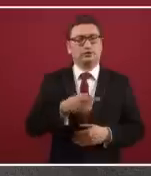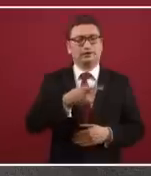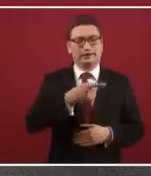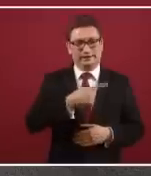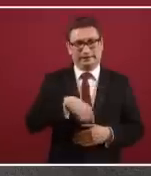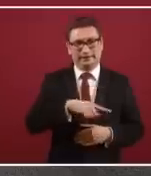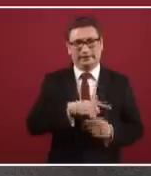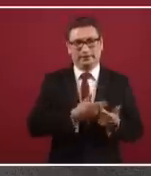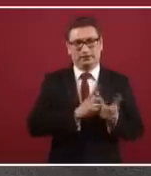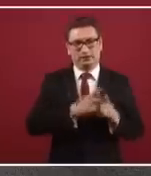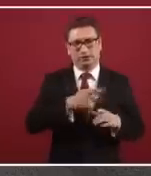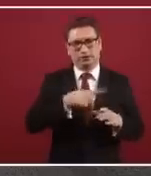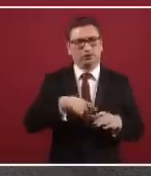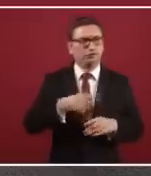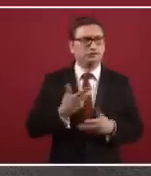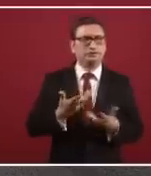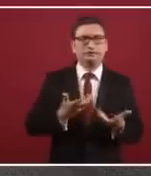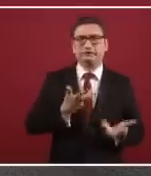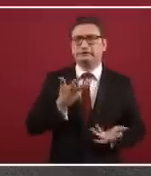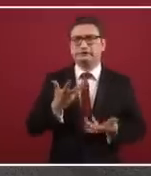buscando